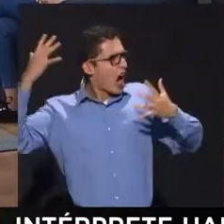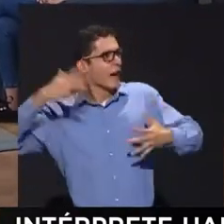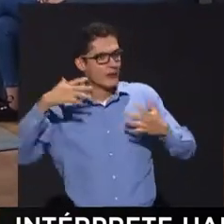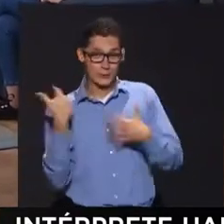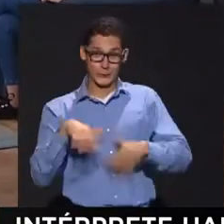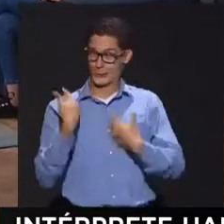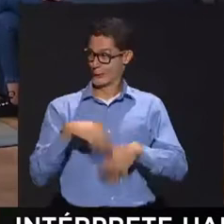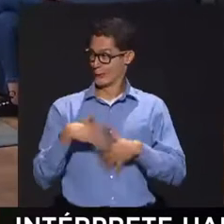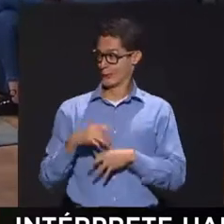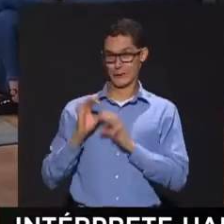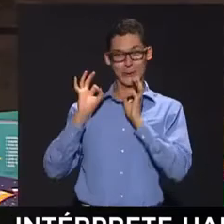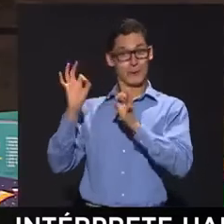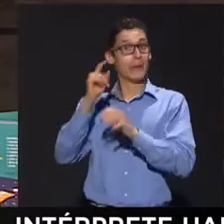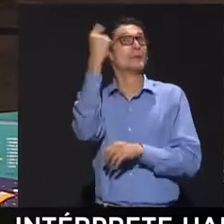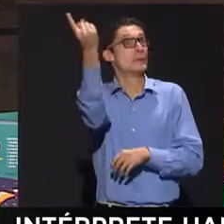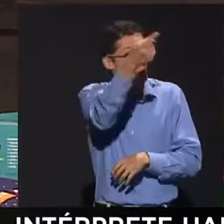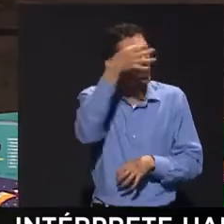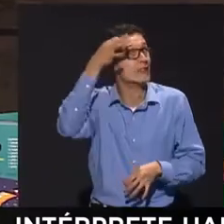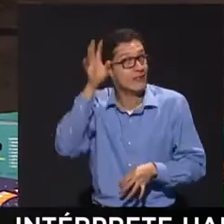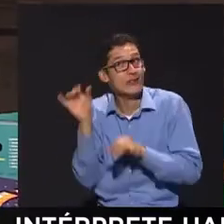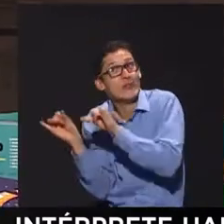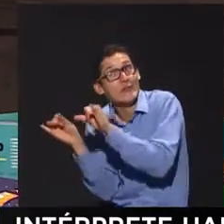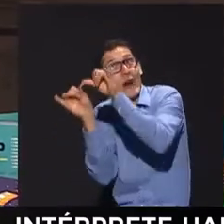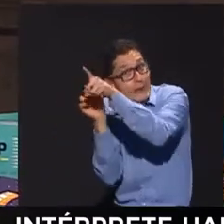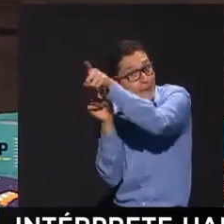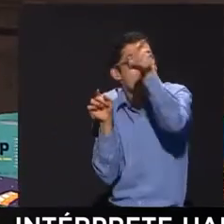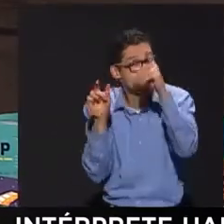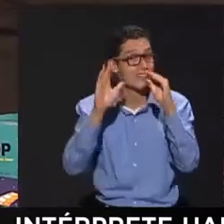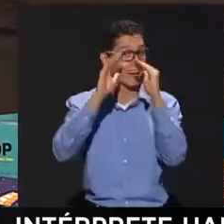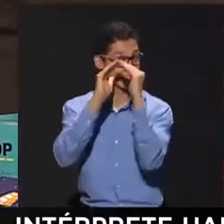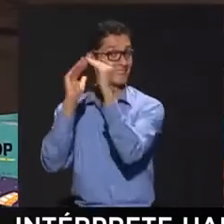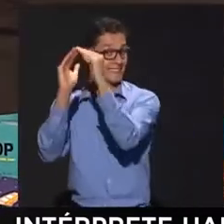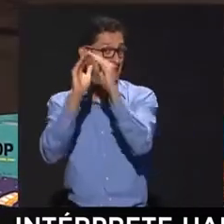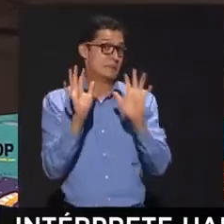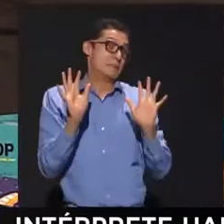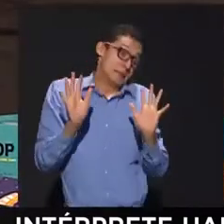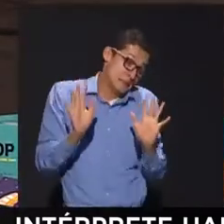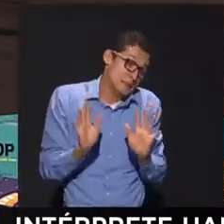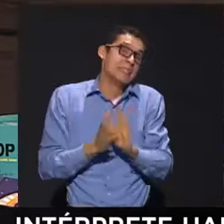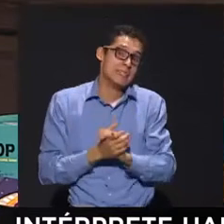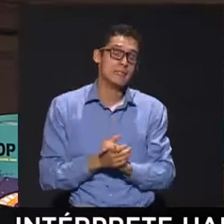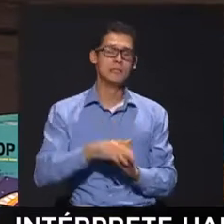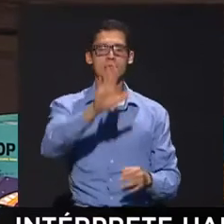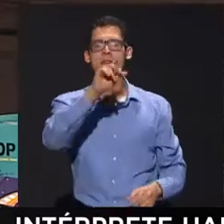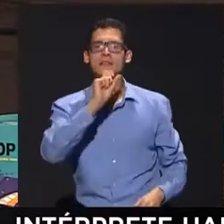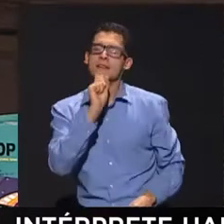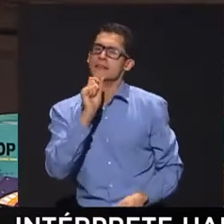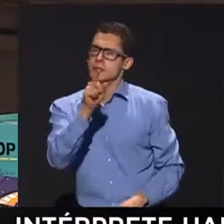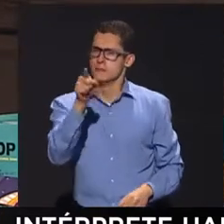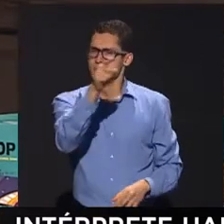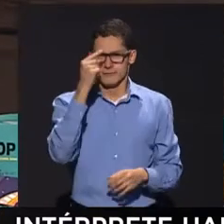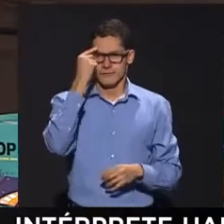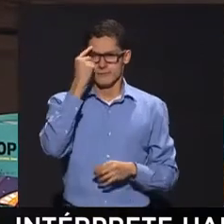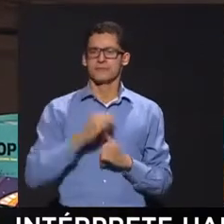¿Cualquier coincidencia con la realidad? Bueno, entonces, yo les pregunto, David y Paola, ¿cómo